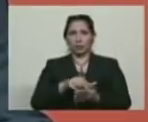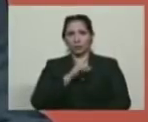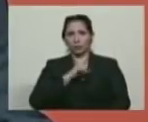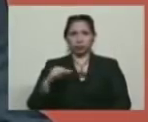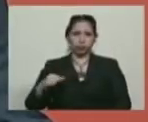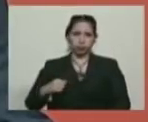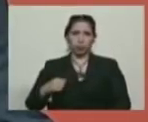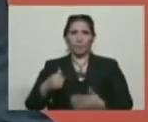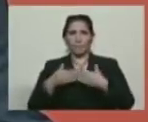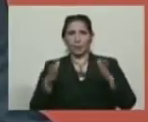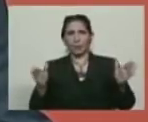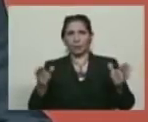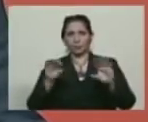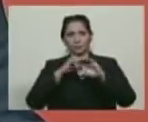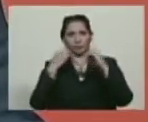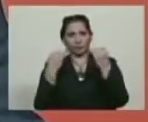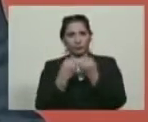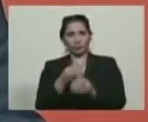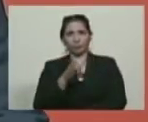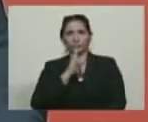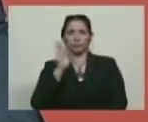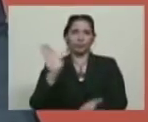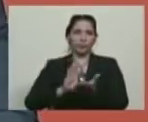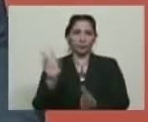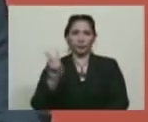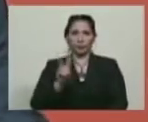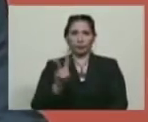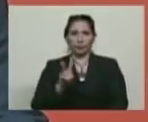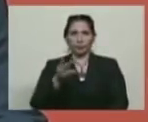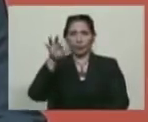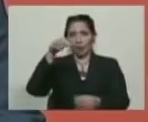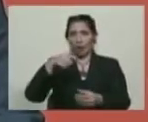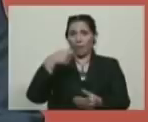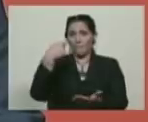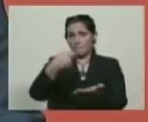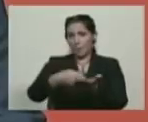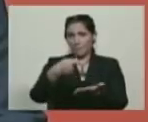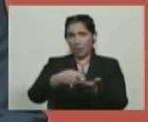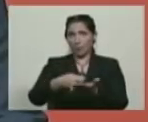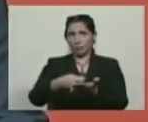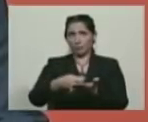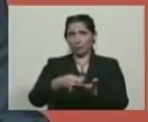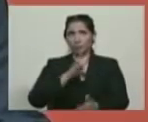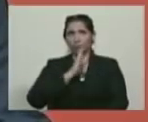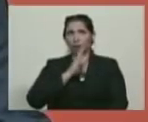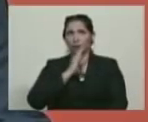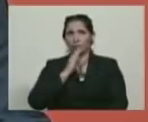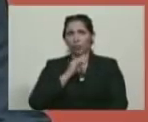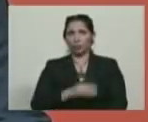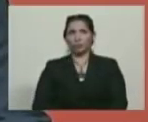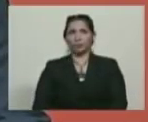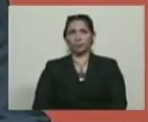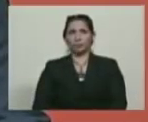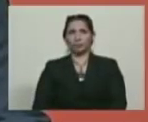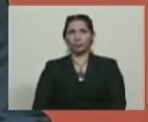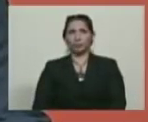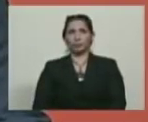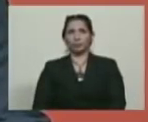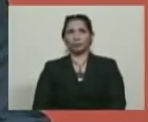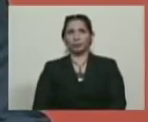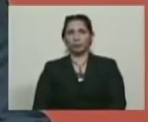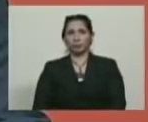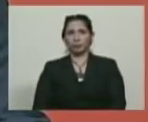y a las oficinas del banco central de venezuela y depositar esos billetes luego del